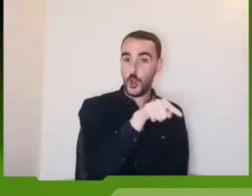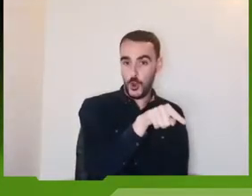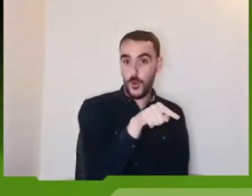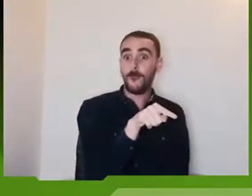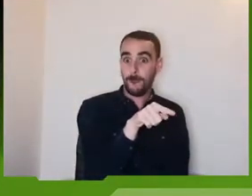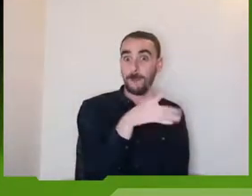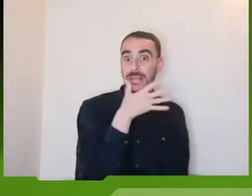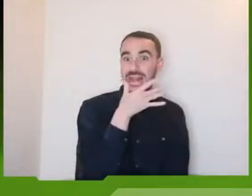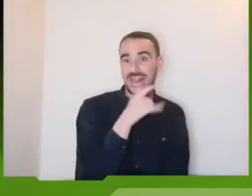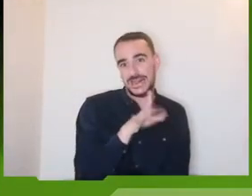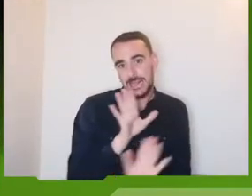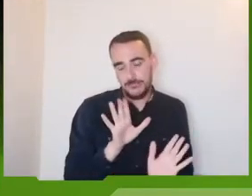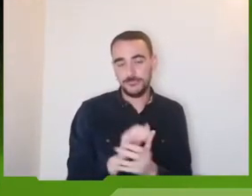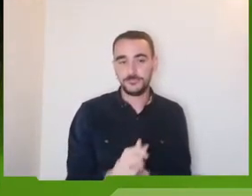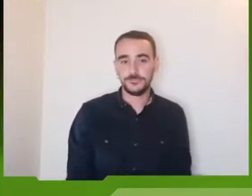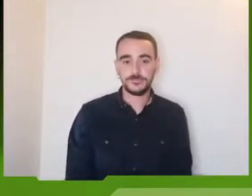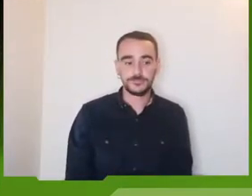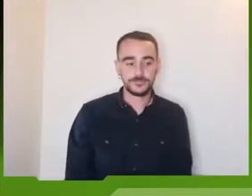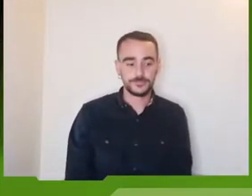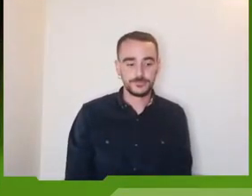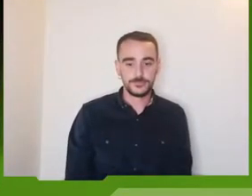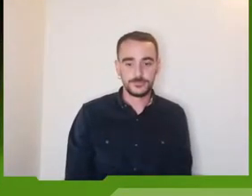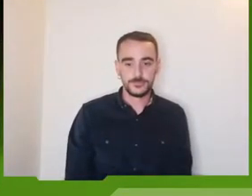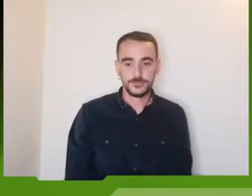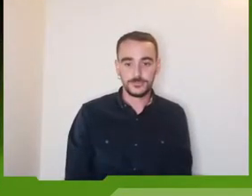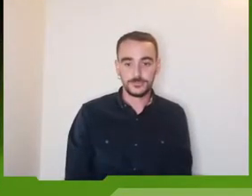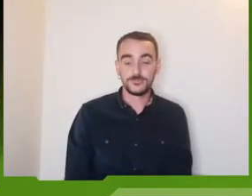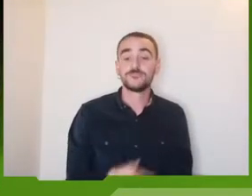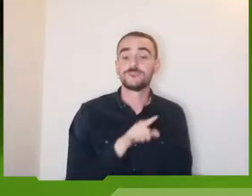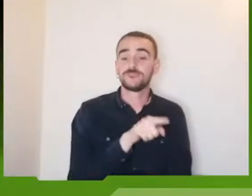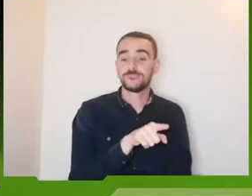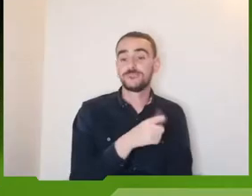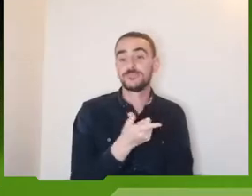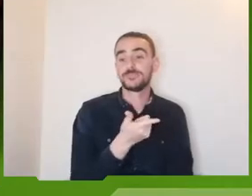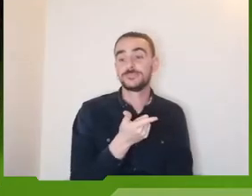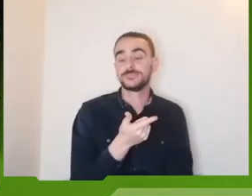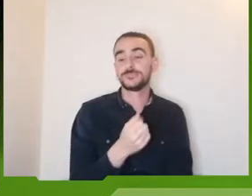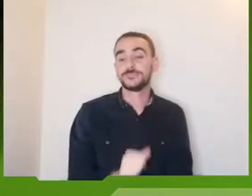hago de croquetas de jackfruit imitan al gusto del pollo,